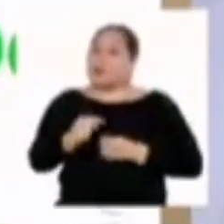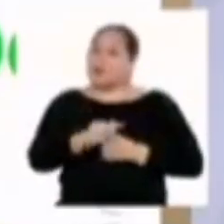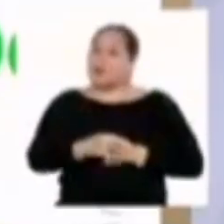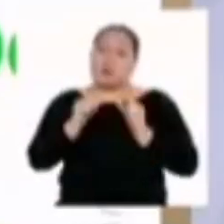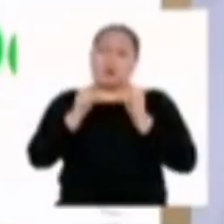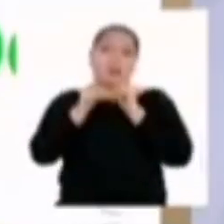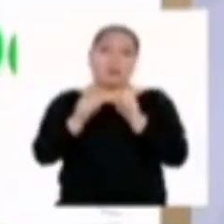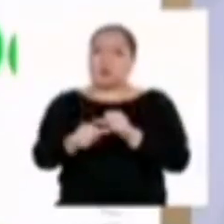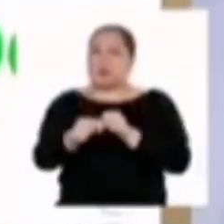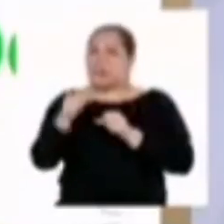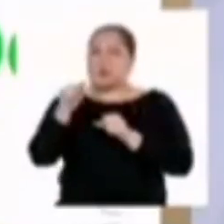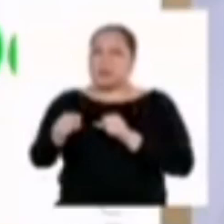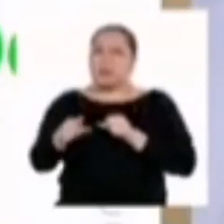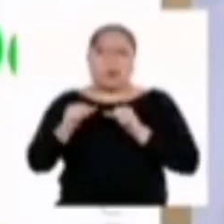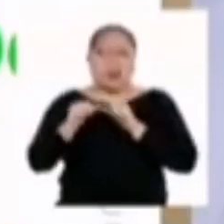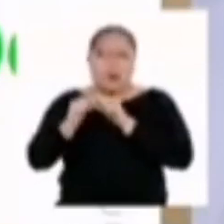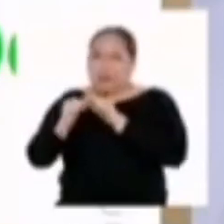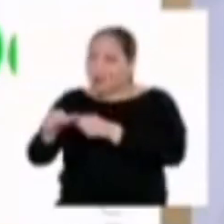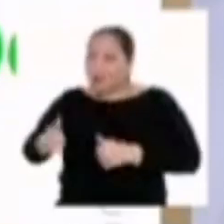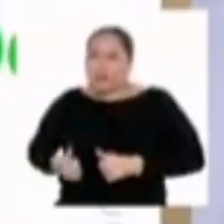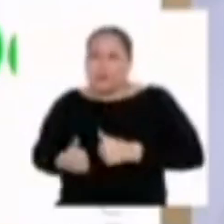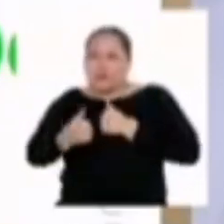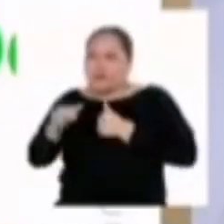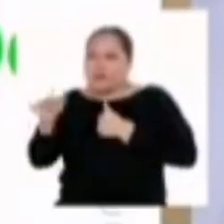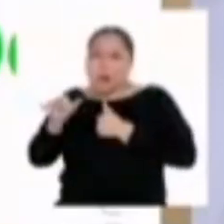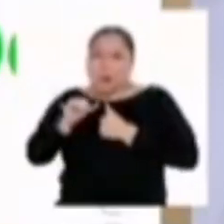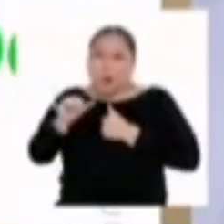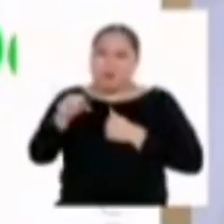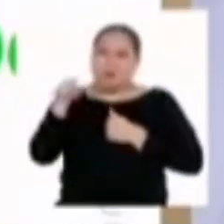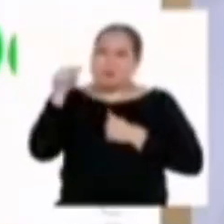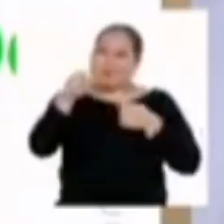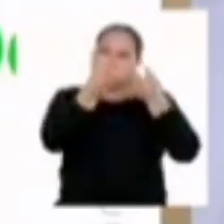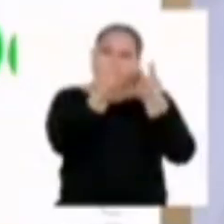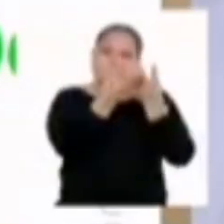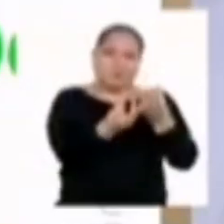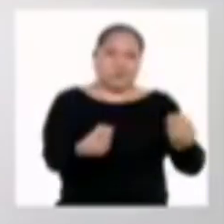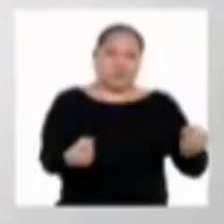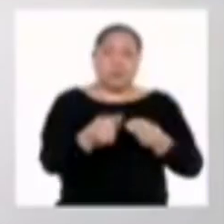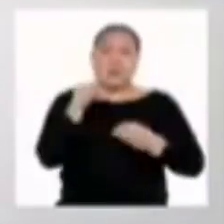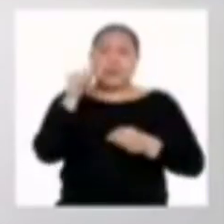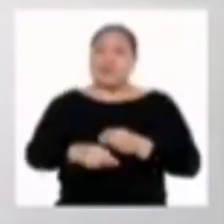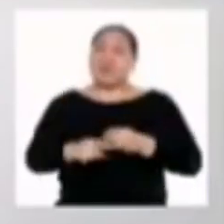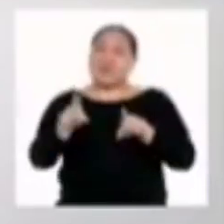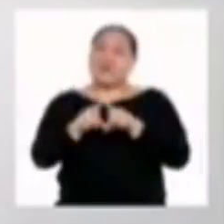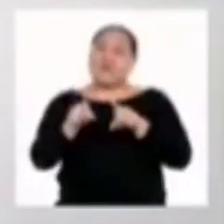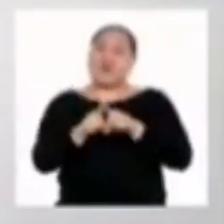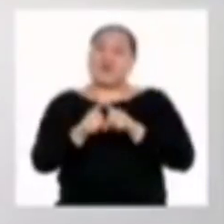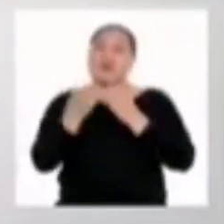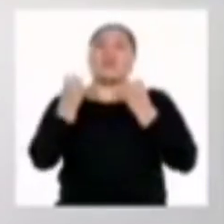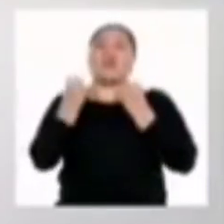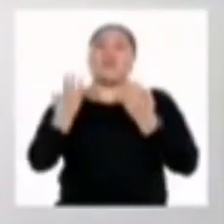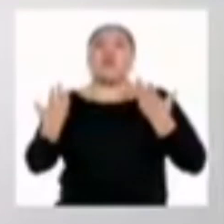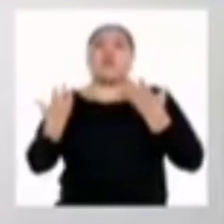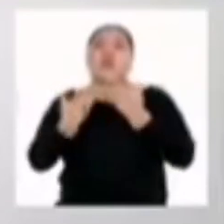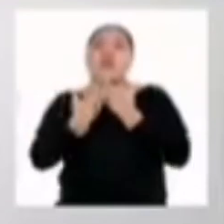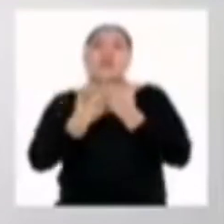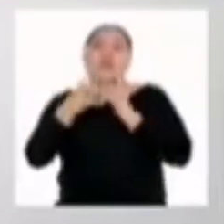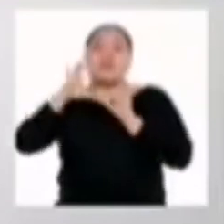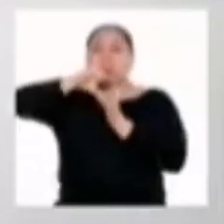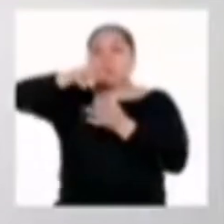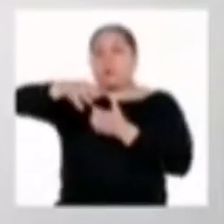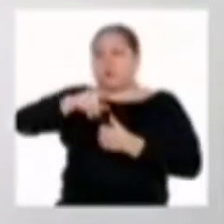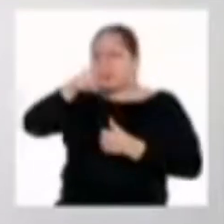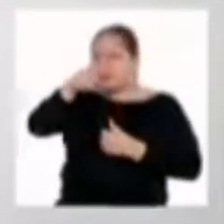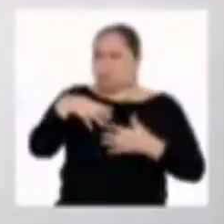Y la segunda nos invita a reevaluar la forma en la que nos relacionamos con el planeta. Buen trabajo. ¿Y